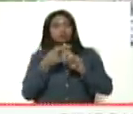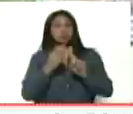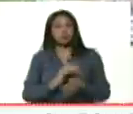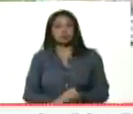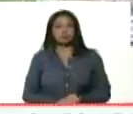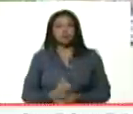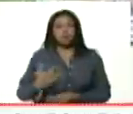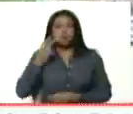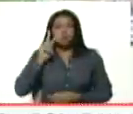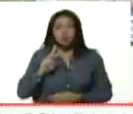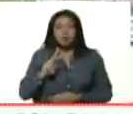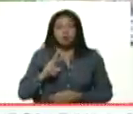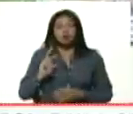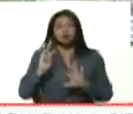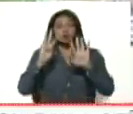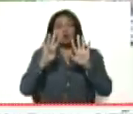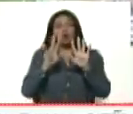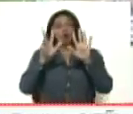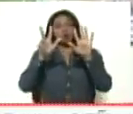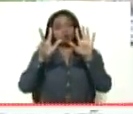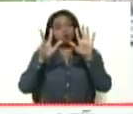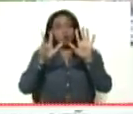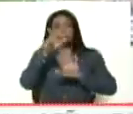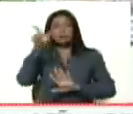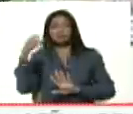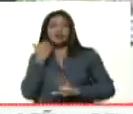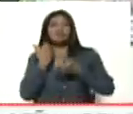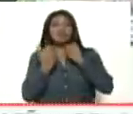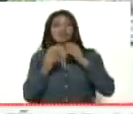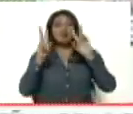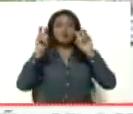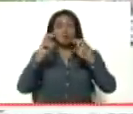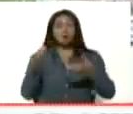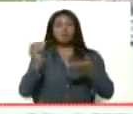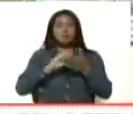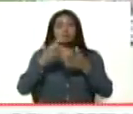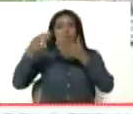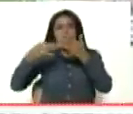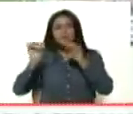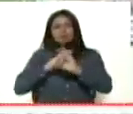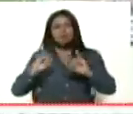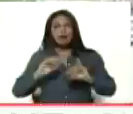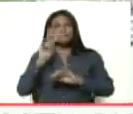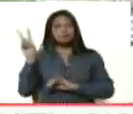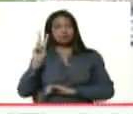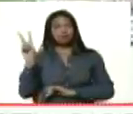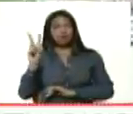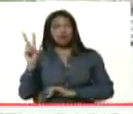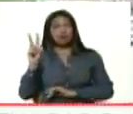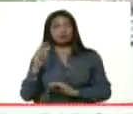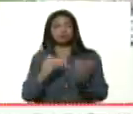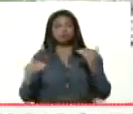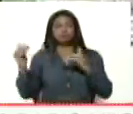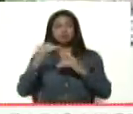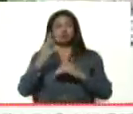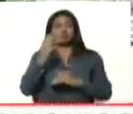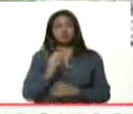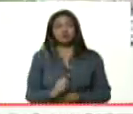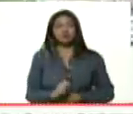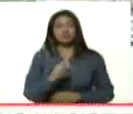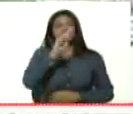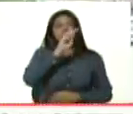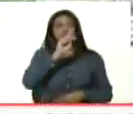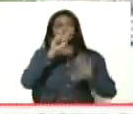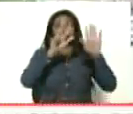ver entonces que con estos 9 u 8 casos, los cuales hemos dado ya detalles, Venezuela arriba a la cifra de